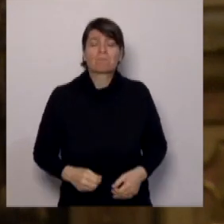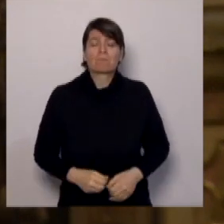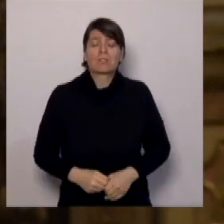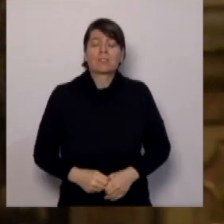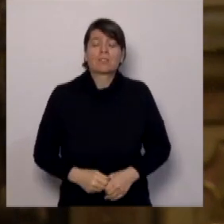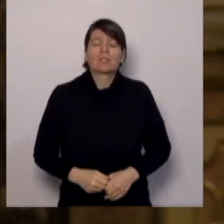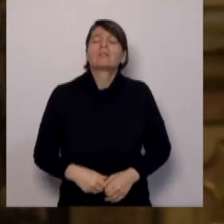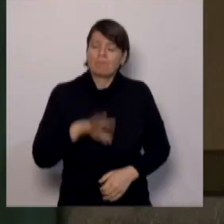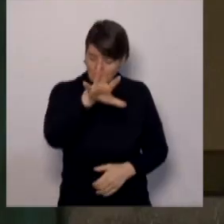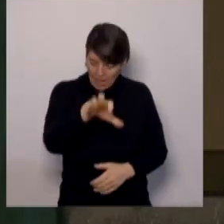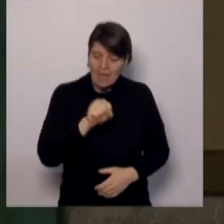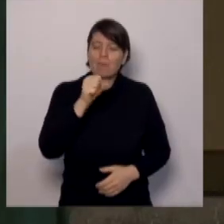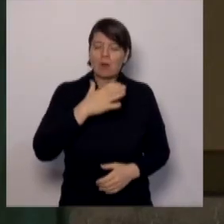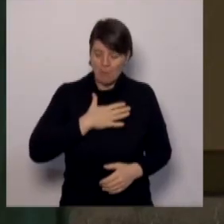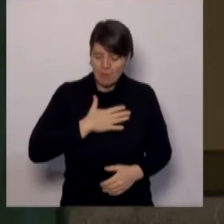5 panes y 2 pescados».